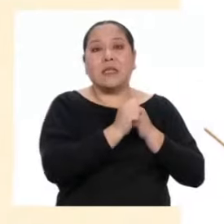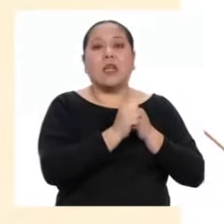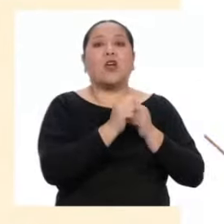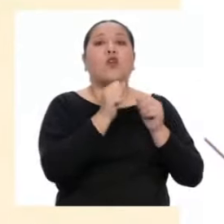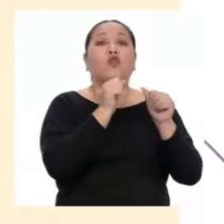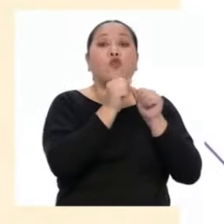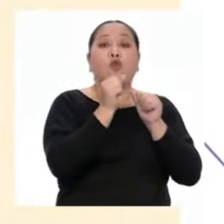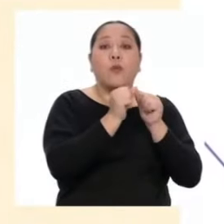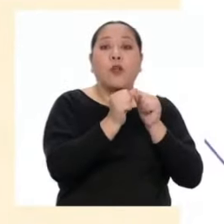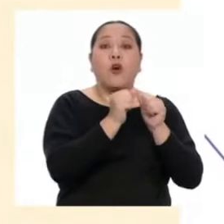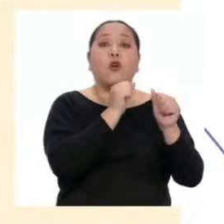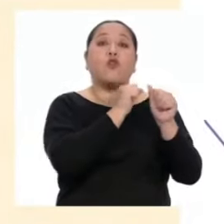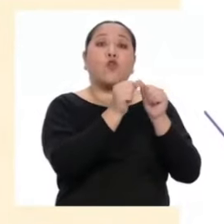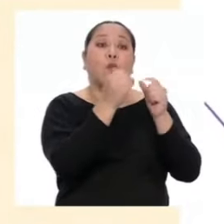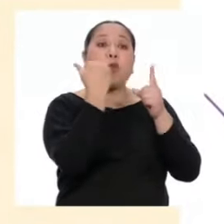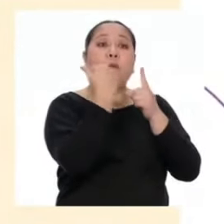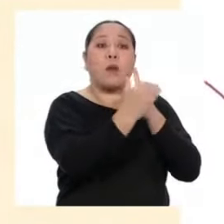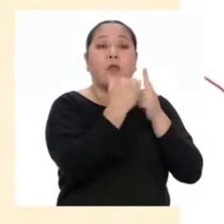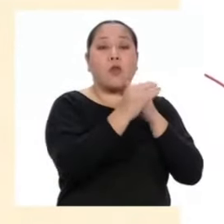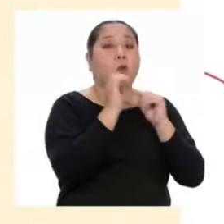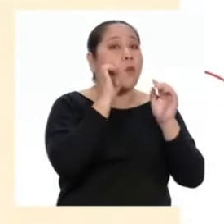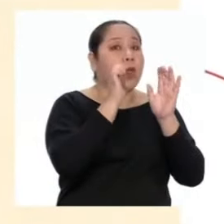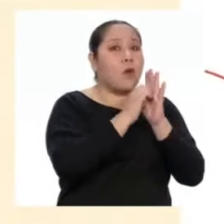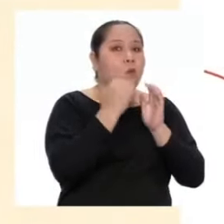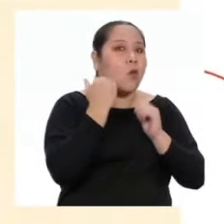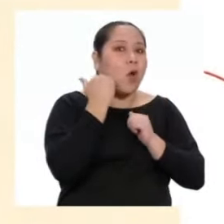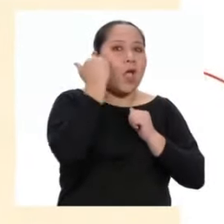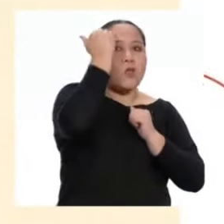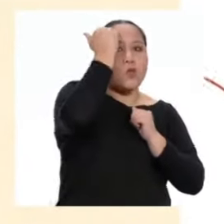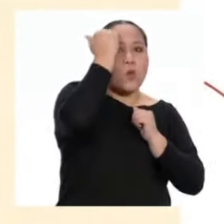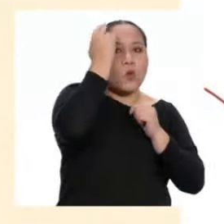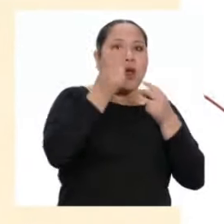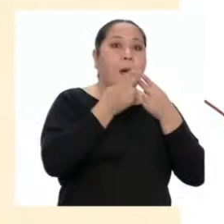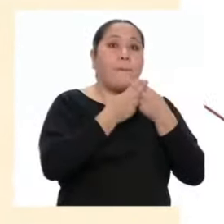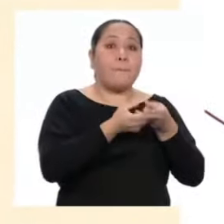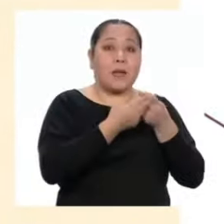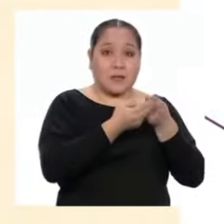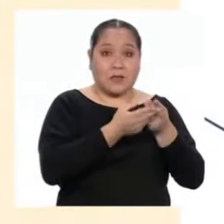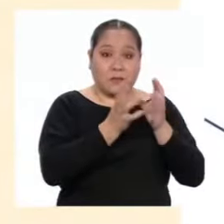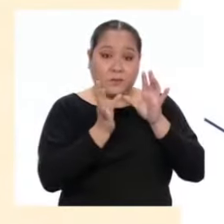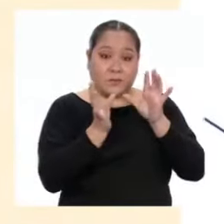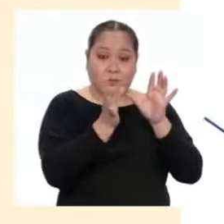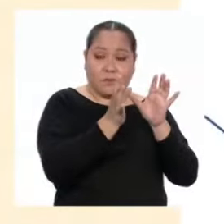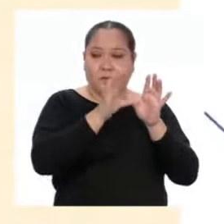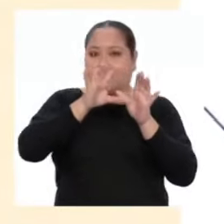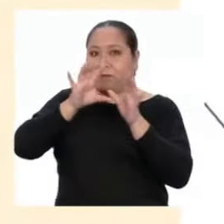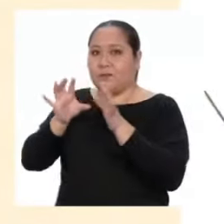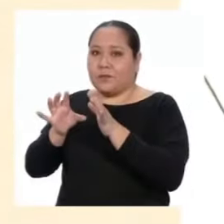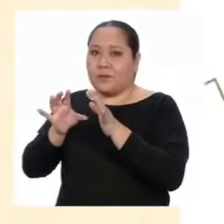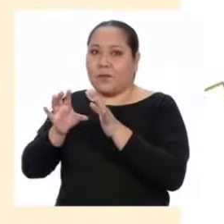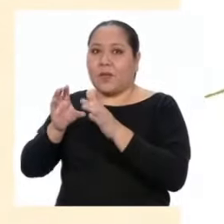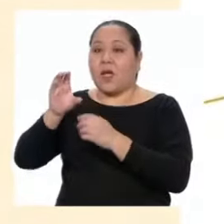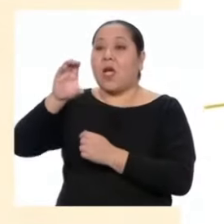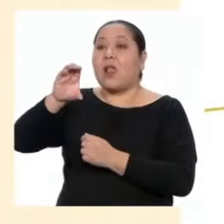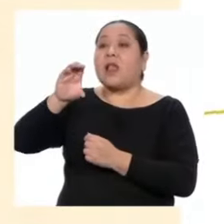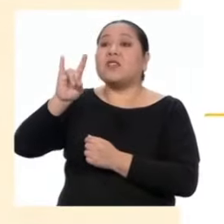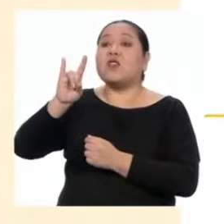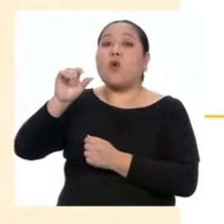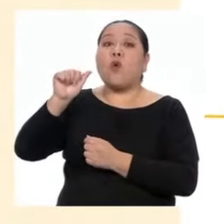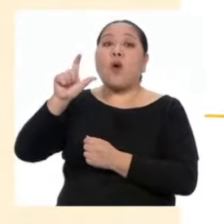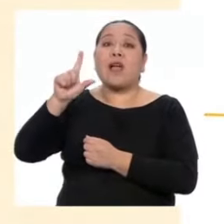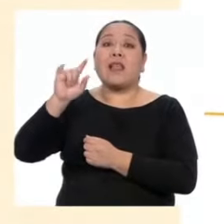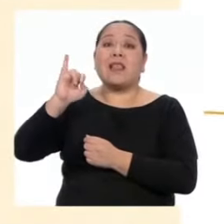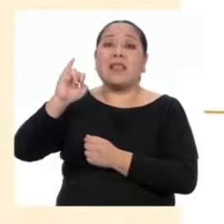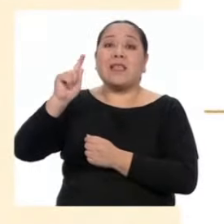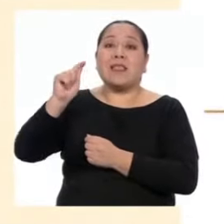números, por ejemplo, altura, peso. Por otro lado, las cualitativas son